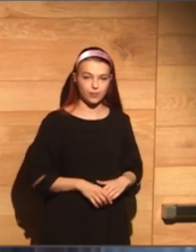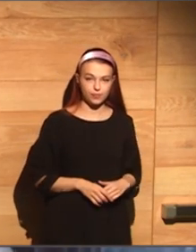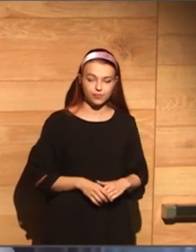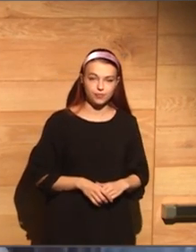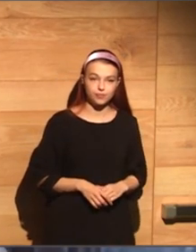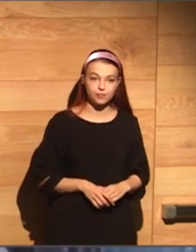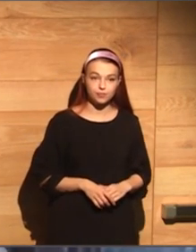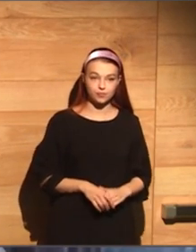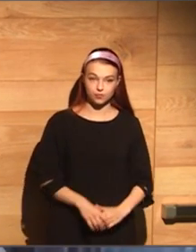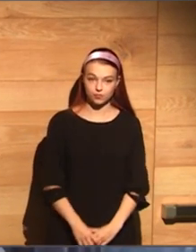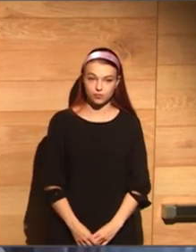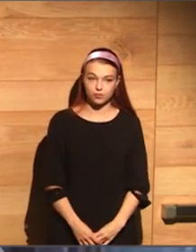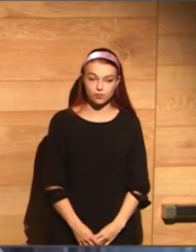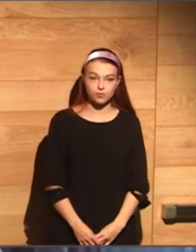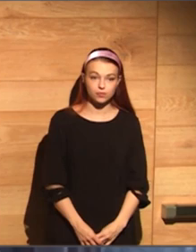decir,